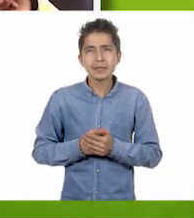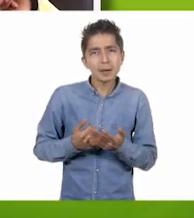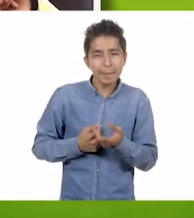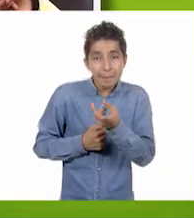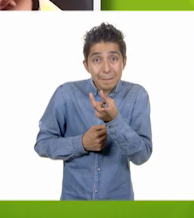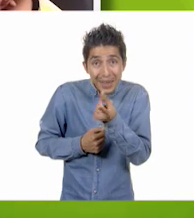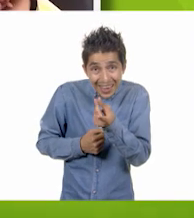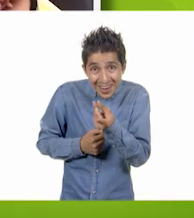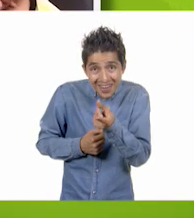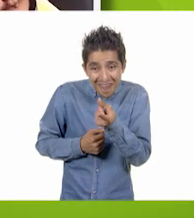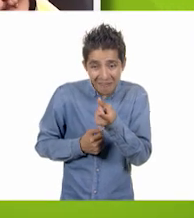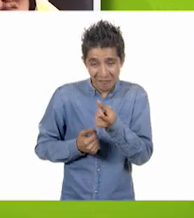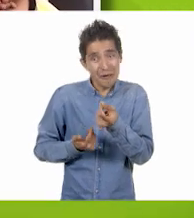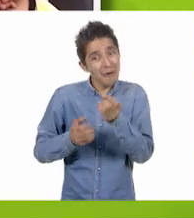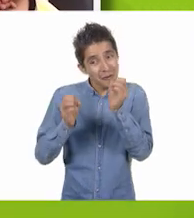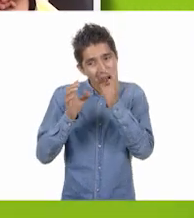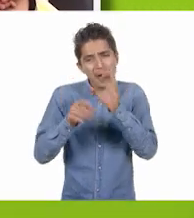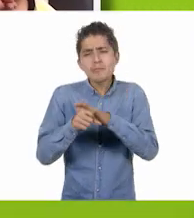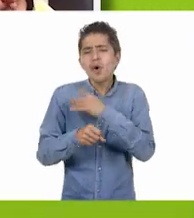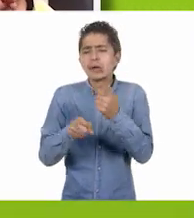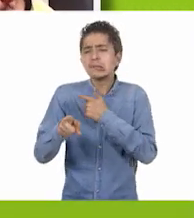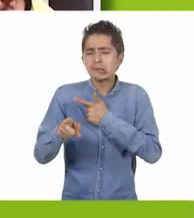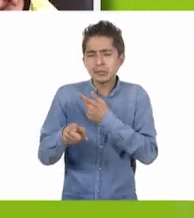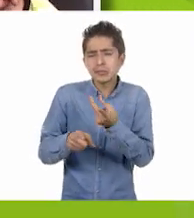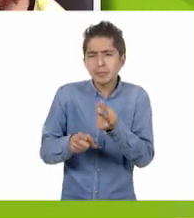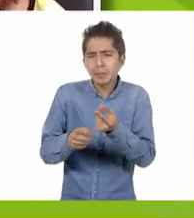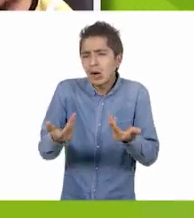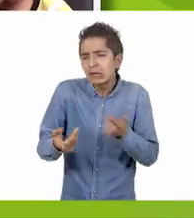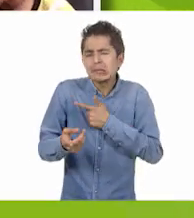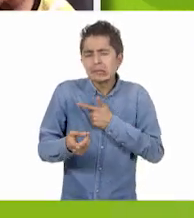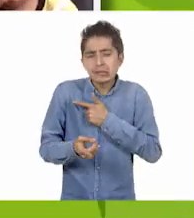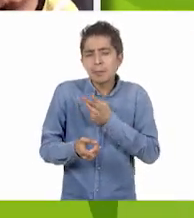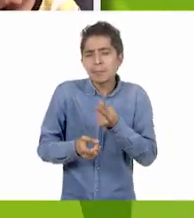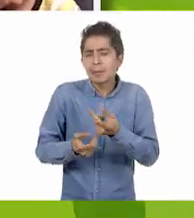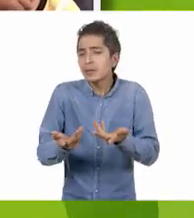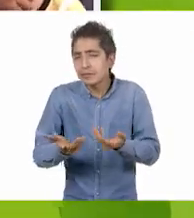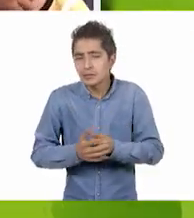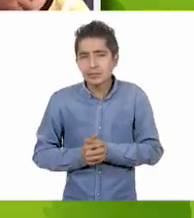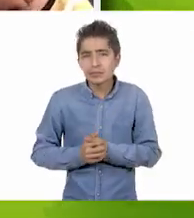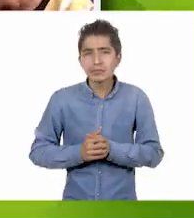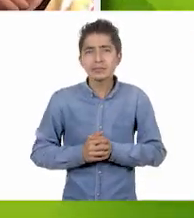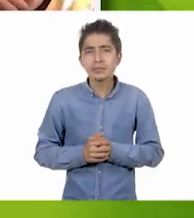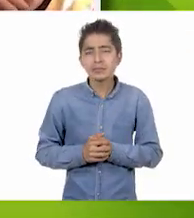El perro. El perro, wow. ¿Y por qué te gustan los perros? ¿Qué te gusta de ellos?